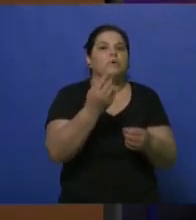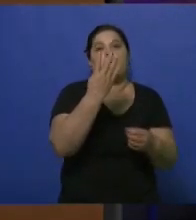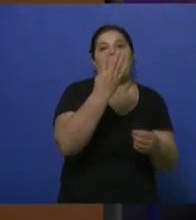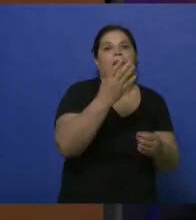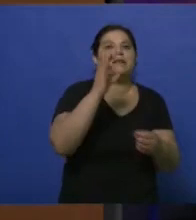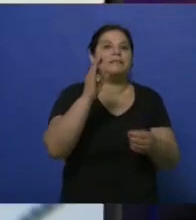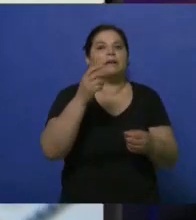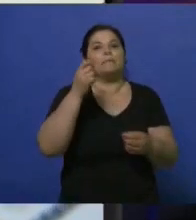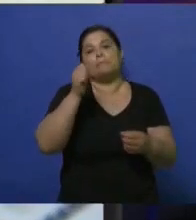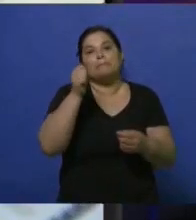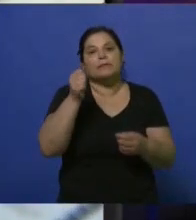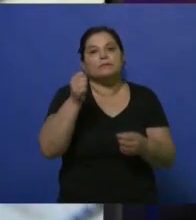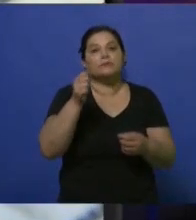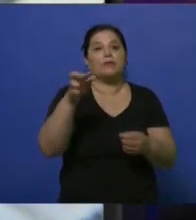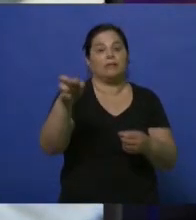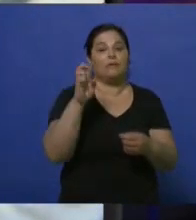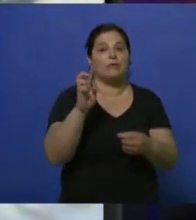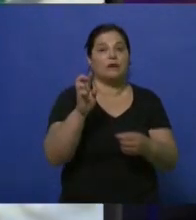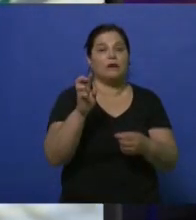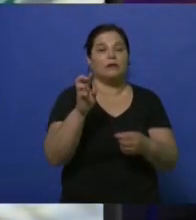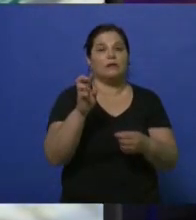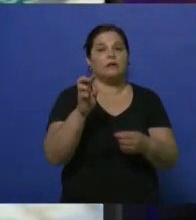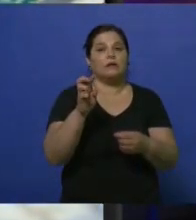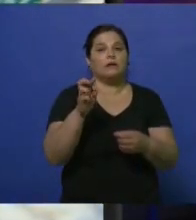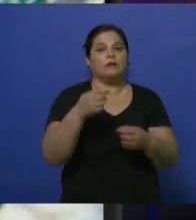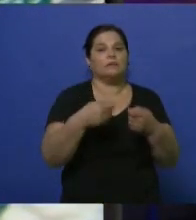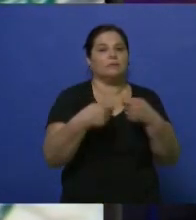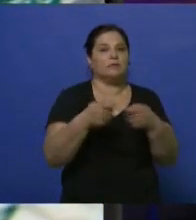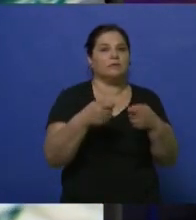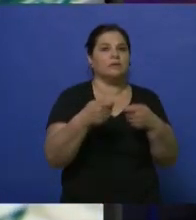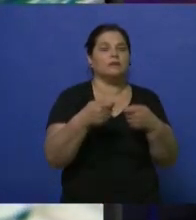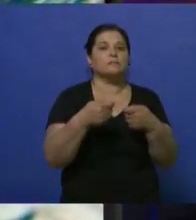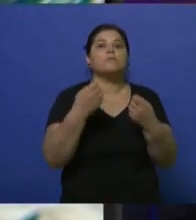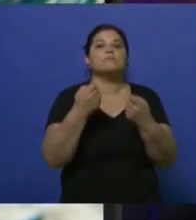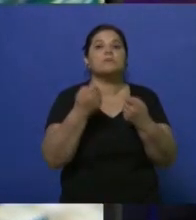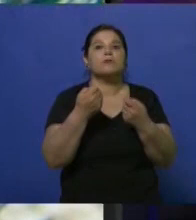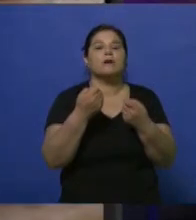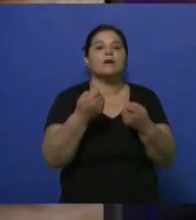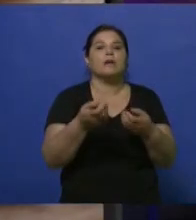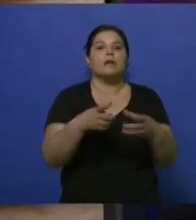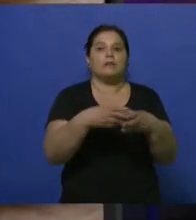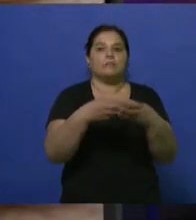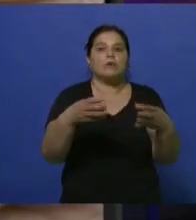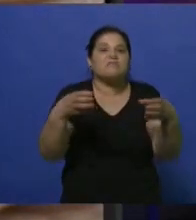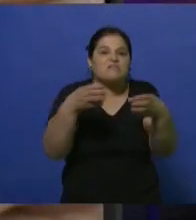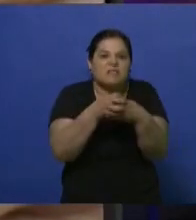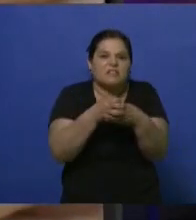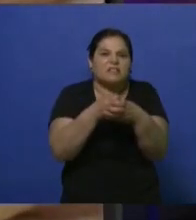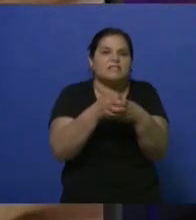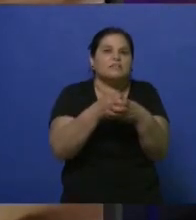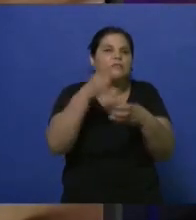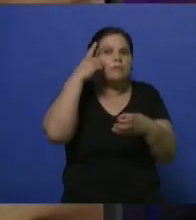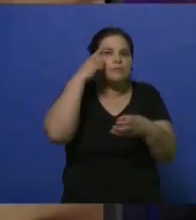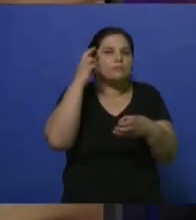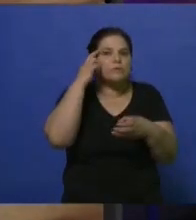el dólar, le había bajado a 37, pero lo más importante no era eso, sino que le aparecía una retención a la exportación del 9% en el medio, que le quitaba